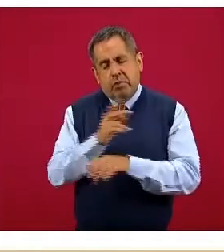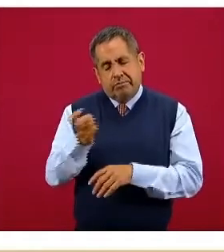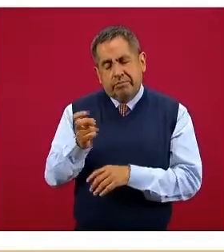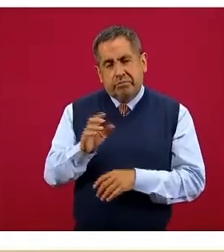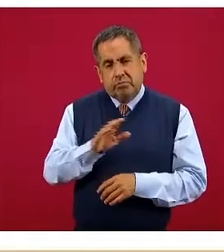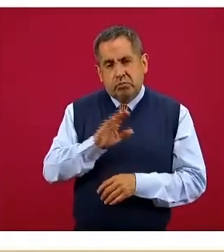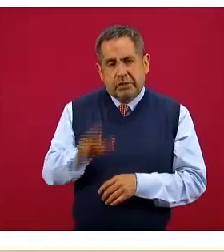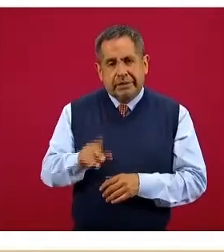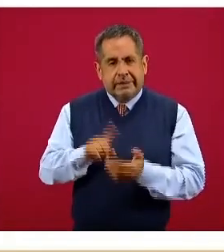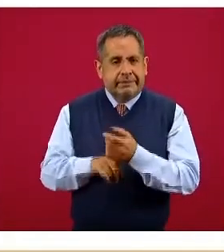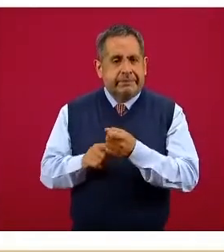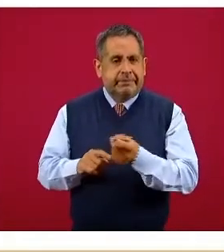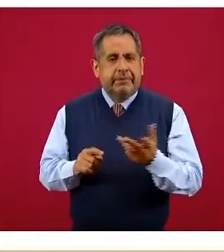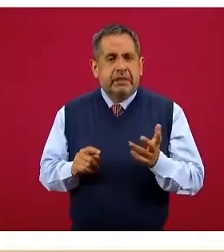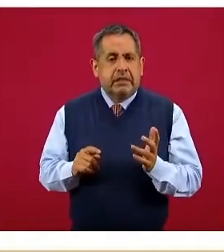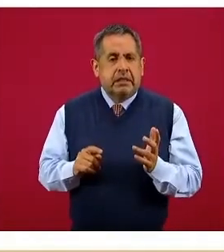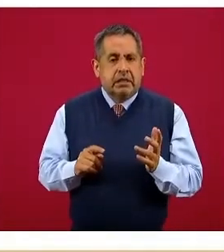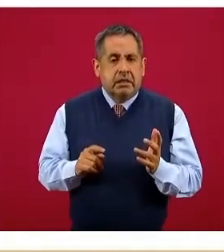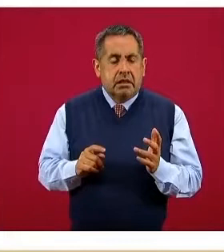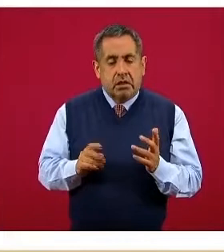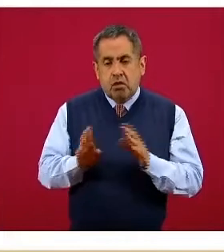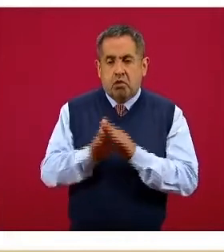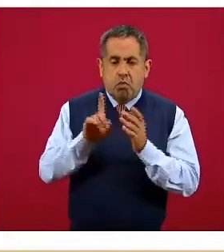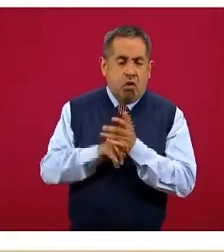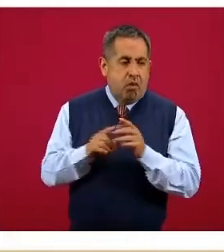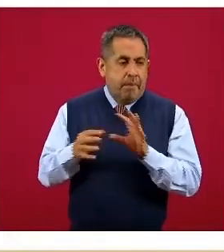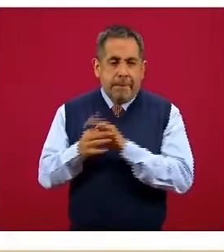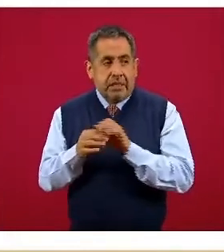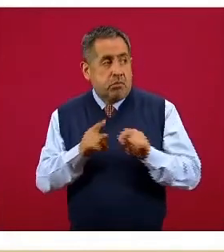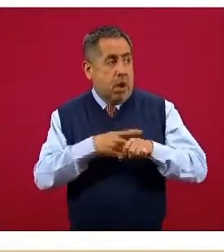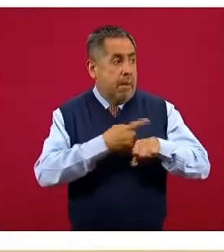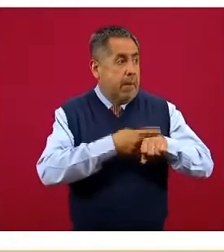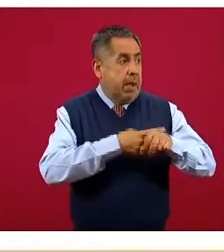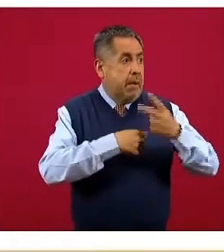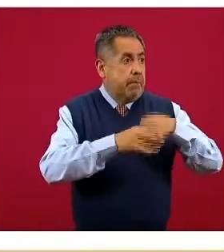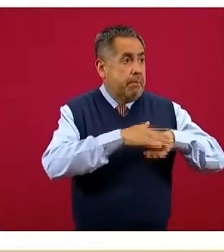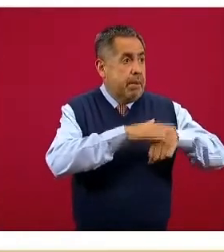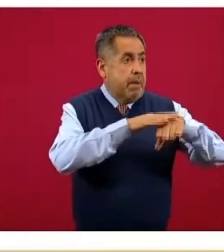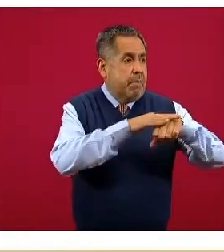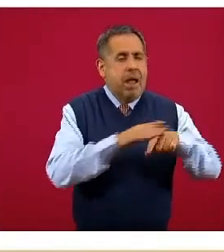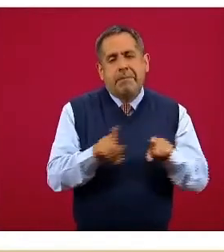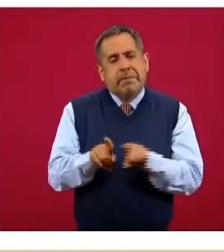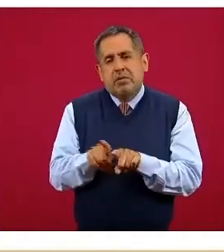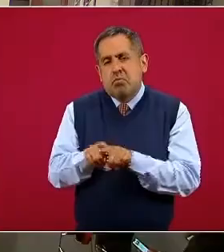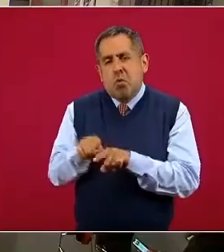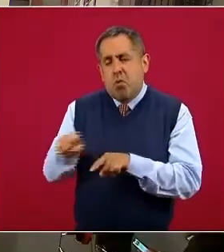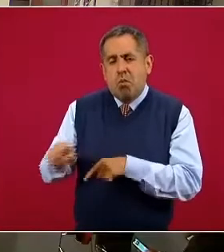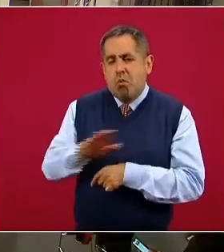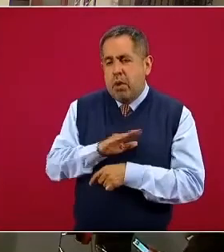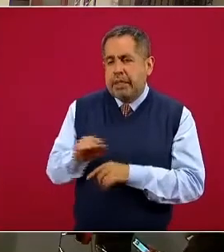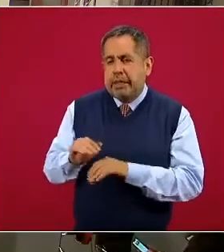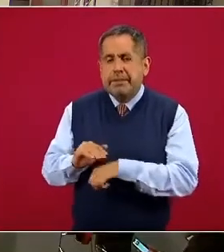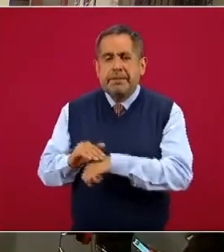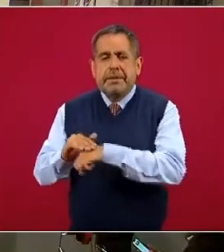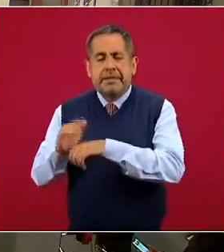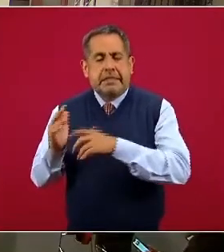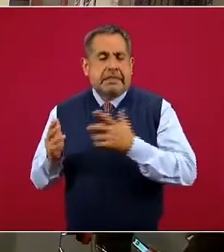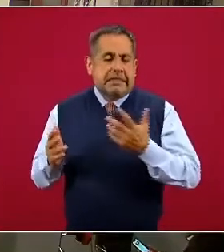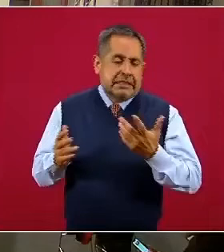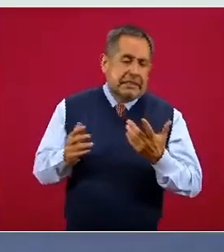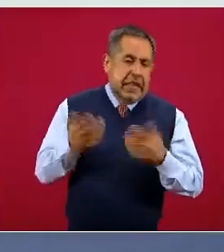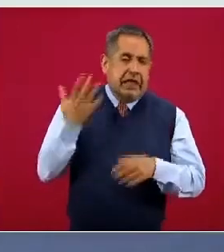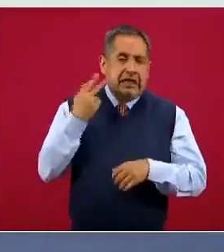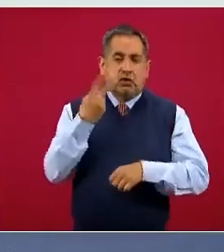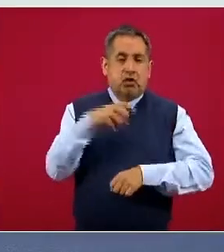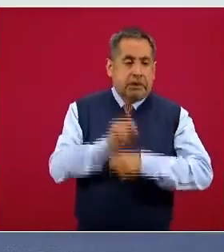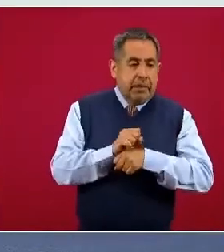para este indicador, y que también entonces va de la mano con este incremento que veíamos ya en al menos 2 semanas continuas de